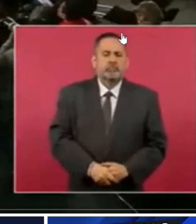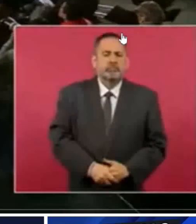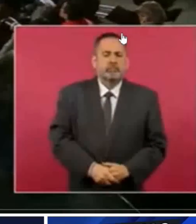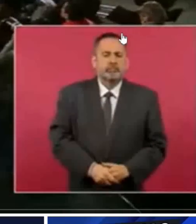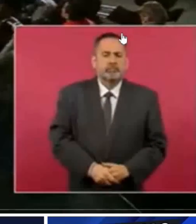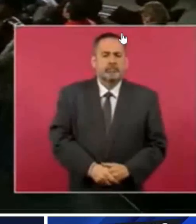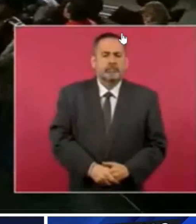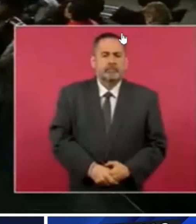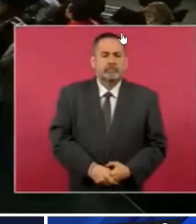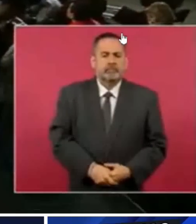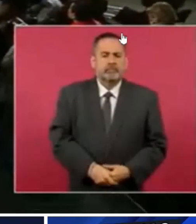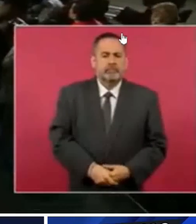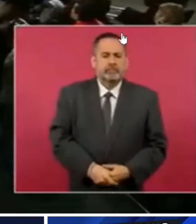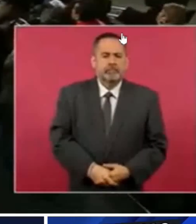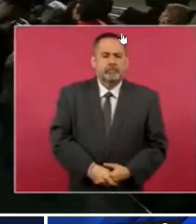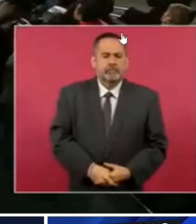A ver,